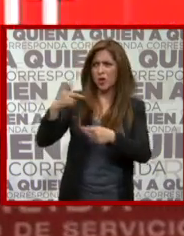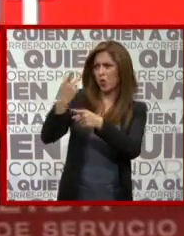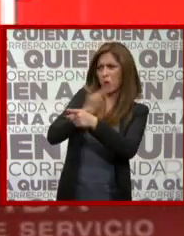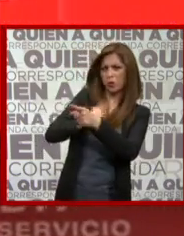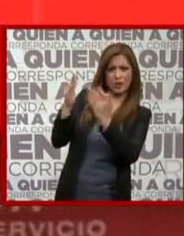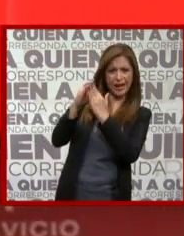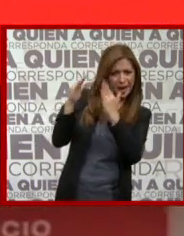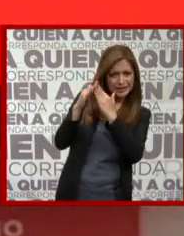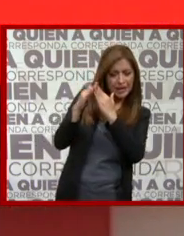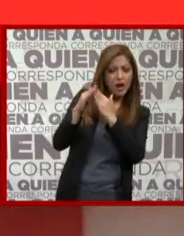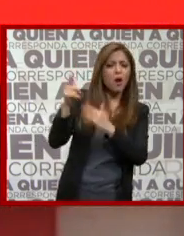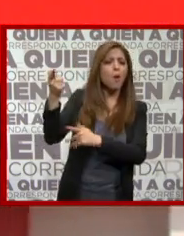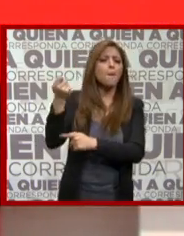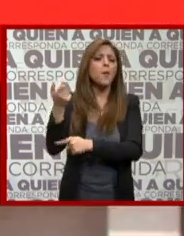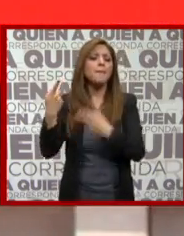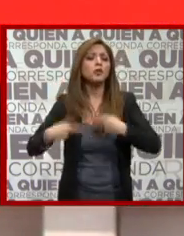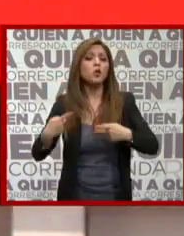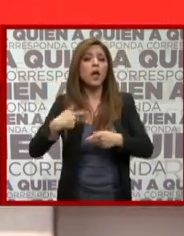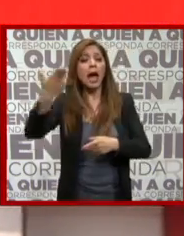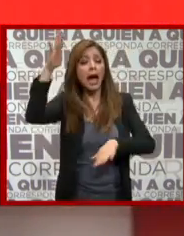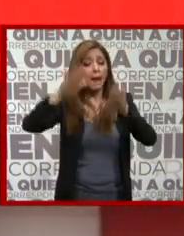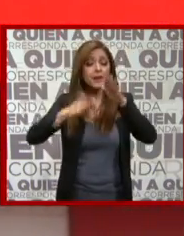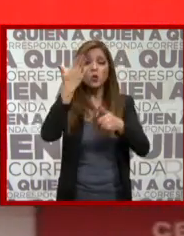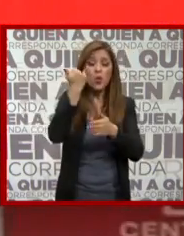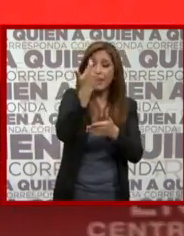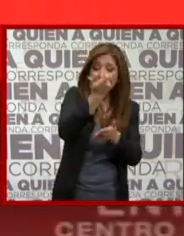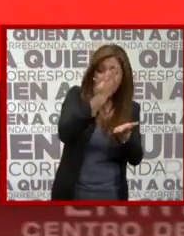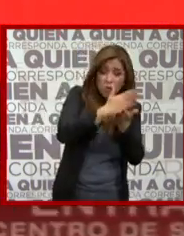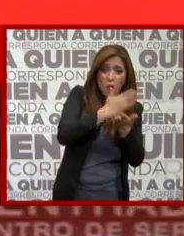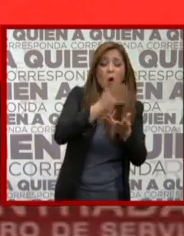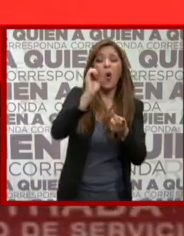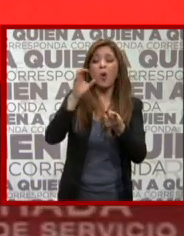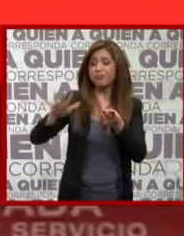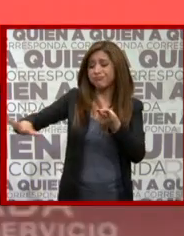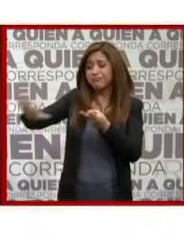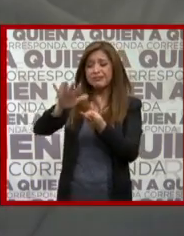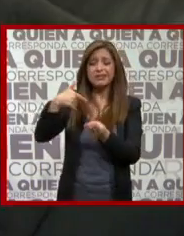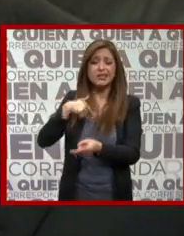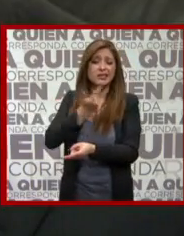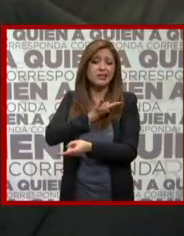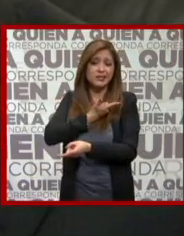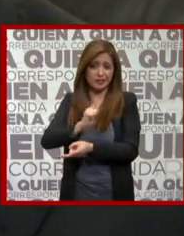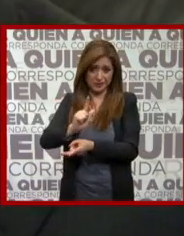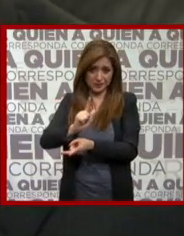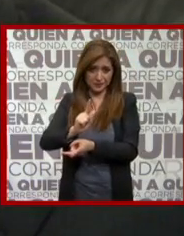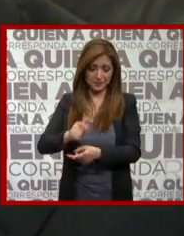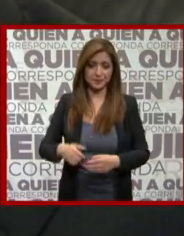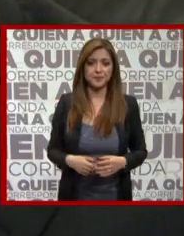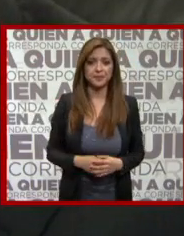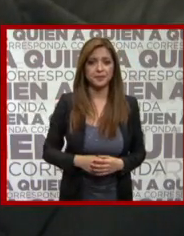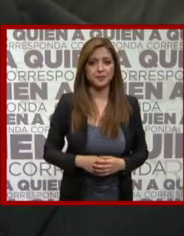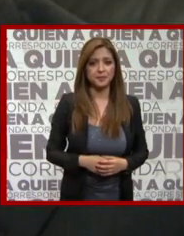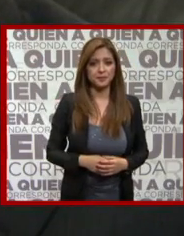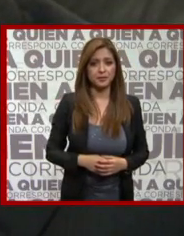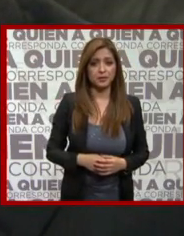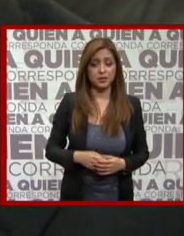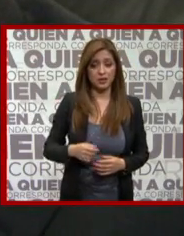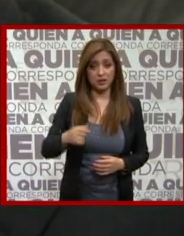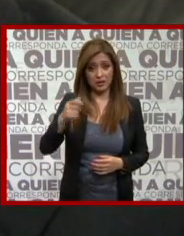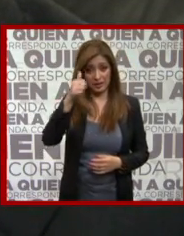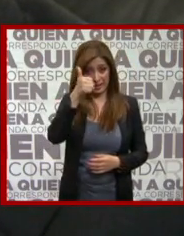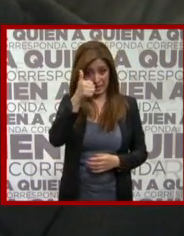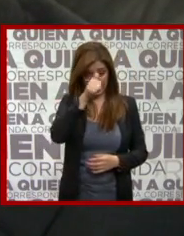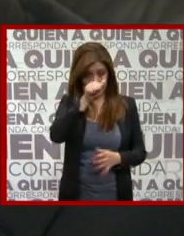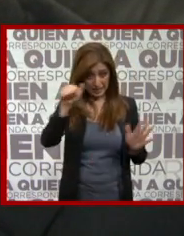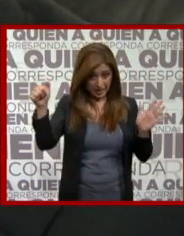Son muy pocos y es porque no tienen para pagarla o porque no les gusta la zona donde está ubicada. Entregamos más de 600 mil reestructuras